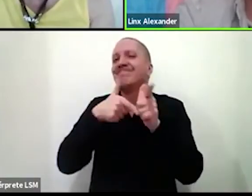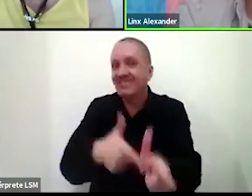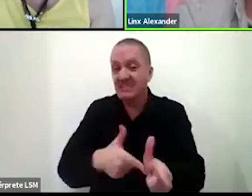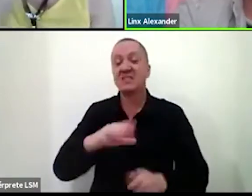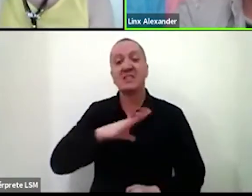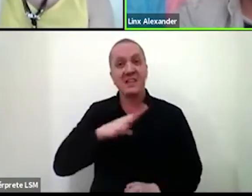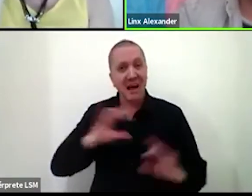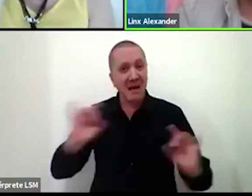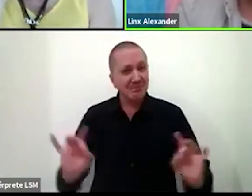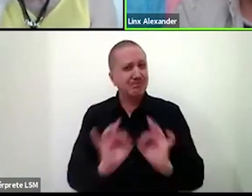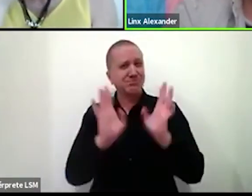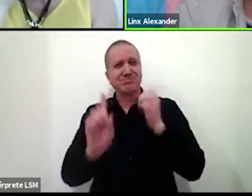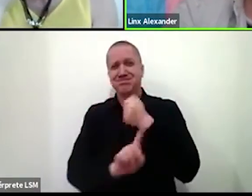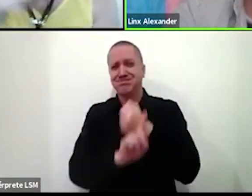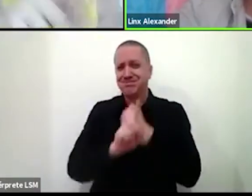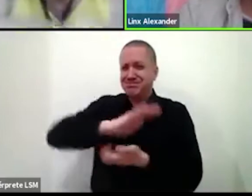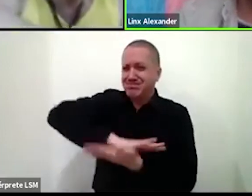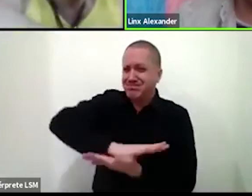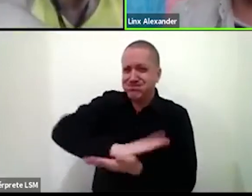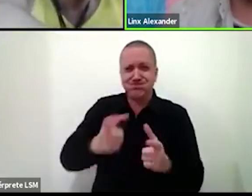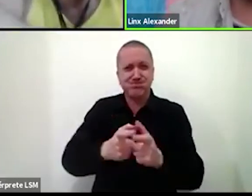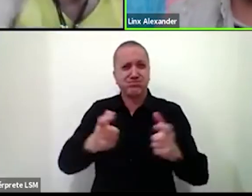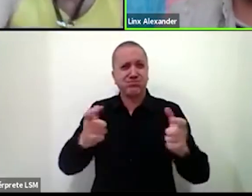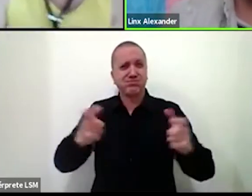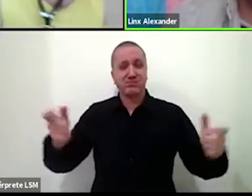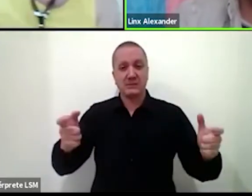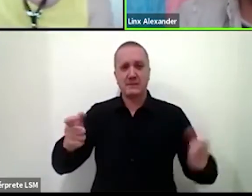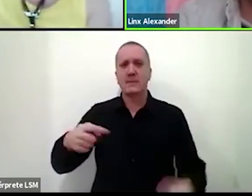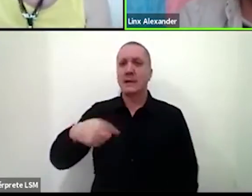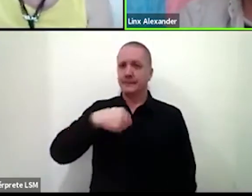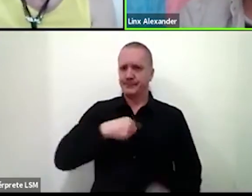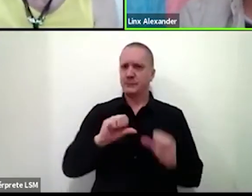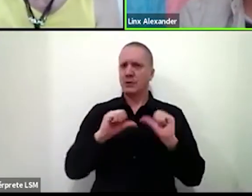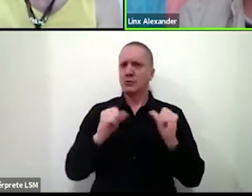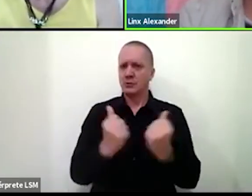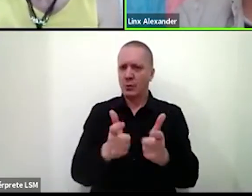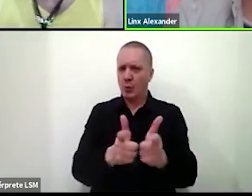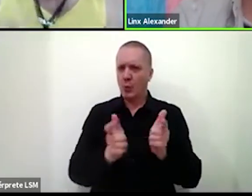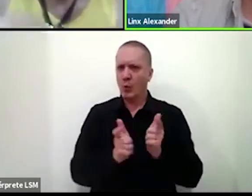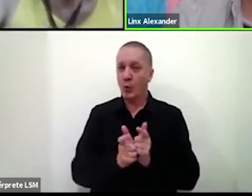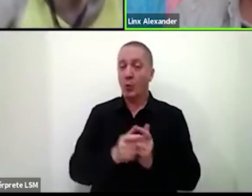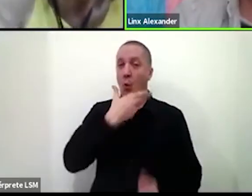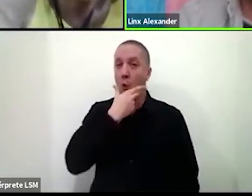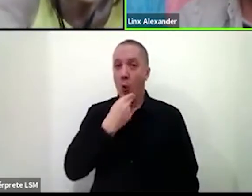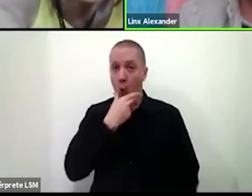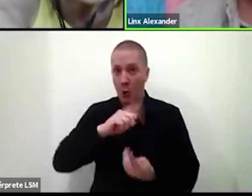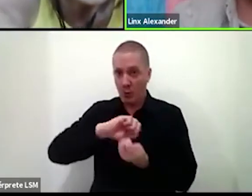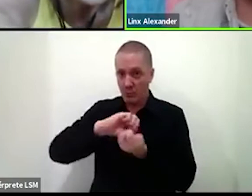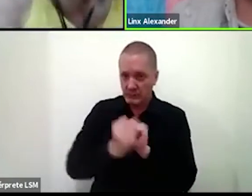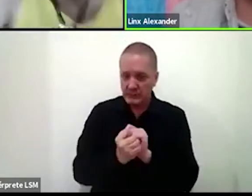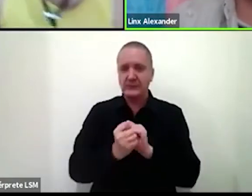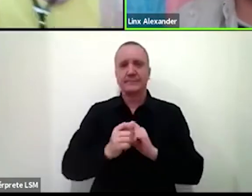casos. Desde Hombres Trans Panamá, como una manera de evitar más casos